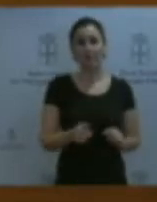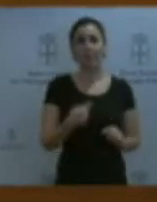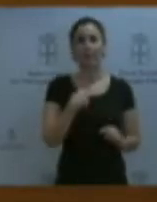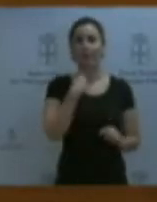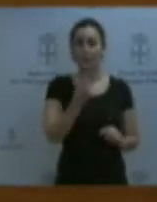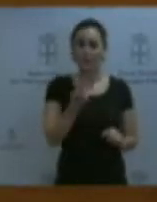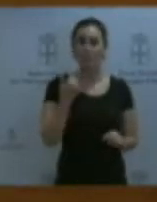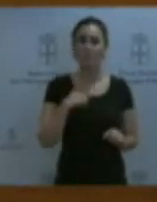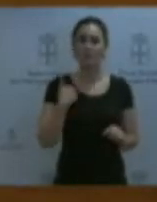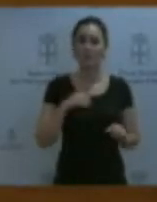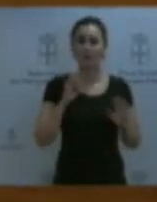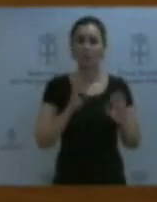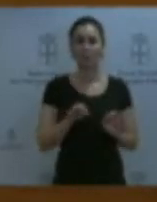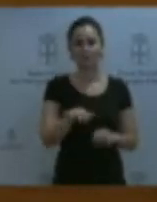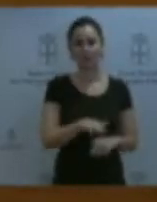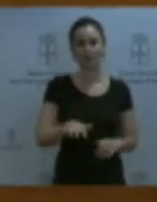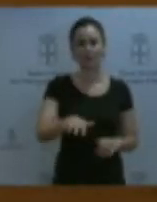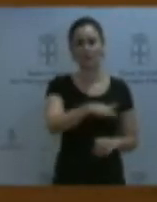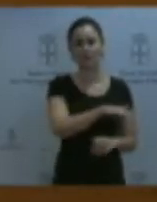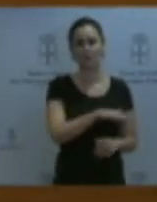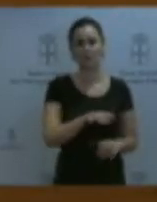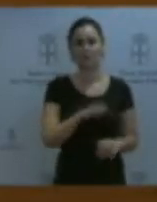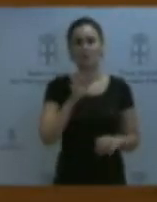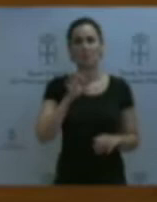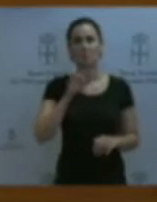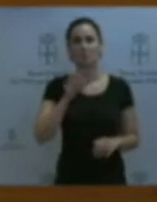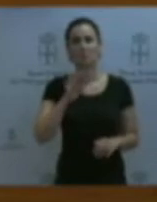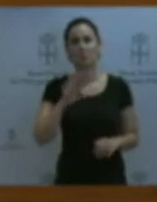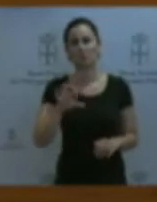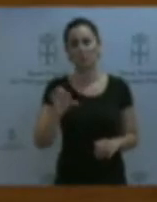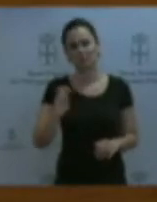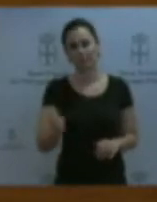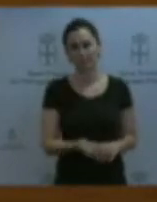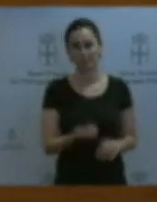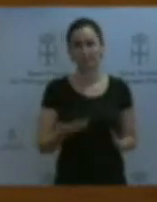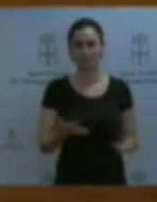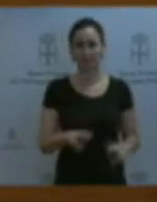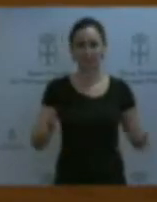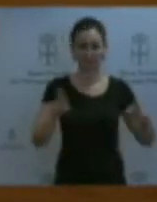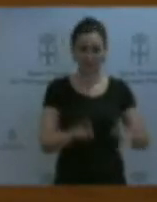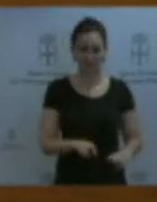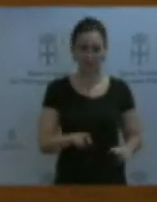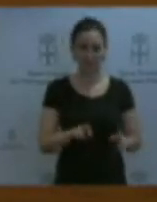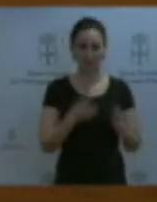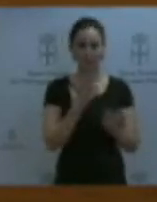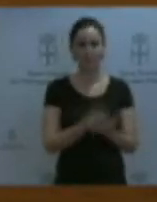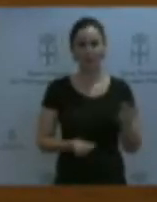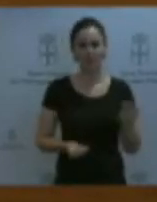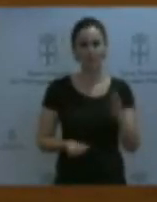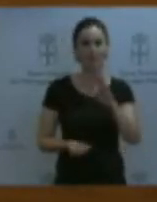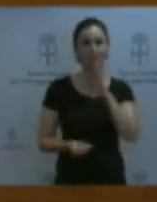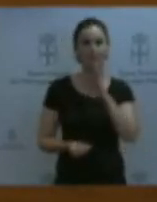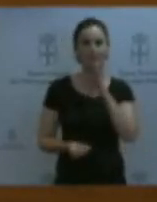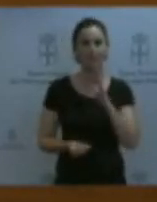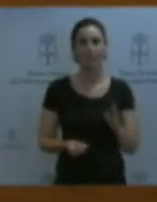como en Sotres, etcétera. Bueno, ya hicimos repaso de todas estas deficiencias que hacen suponer que